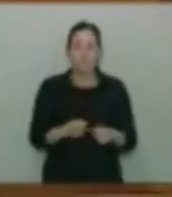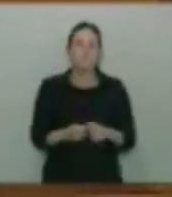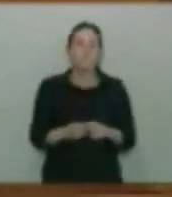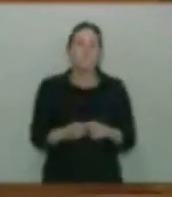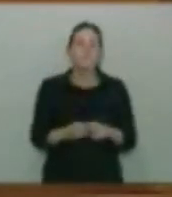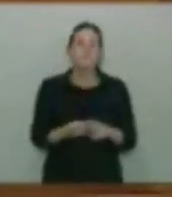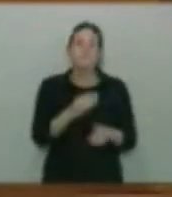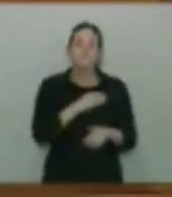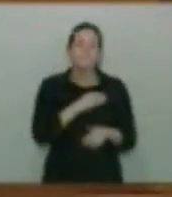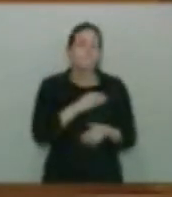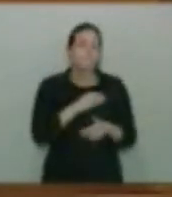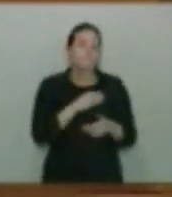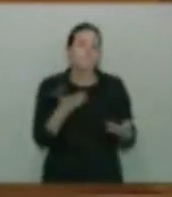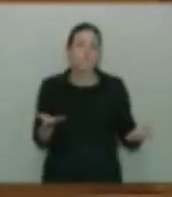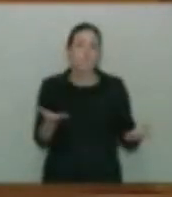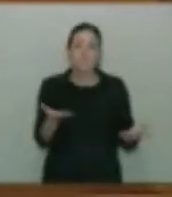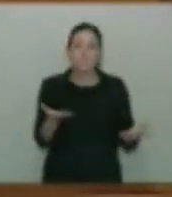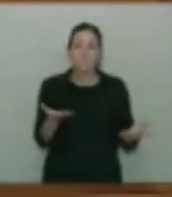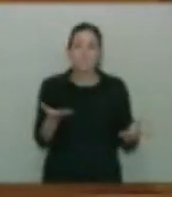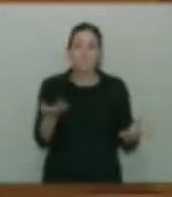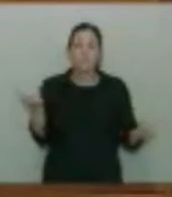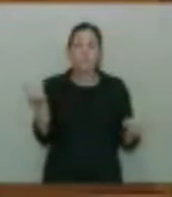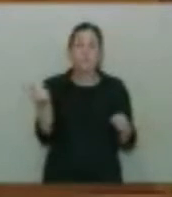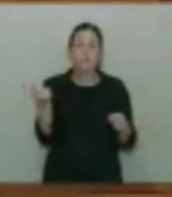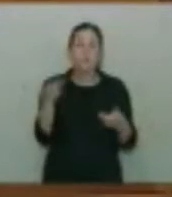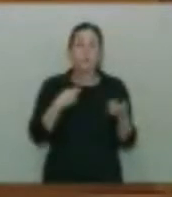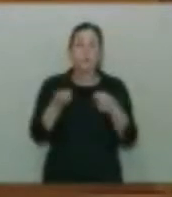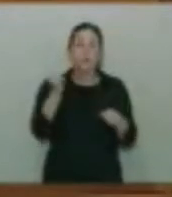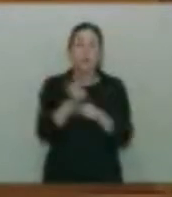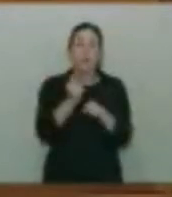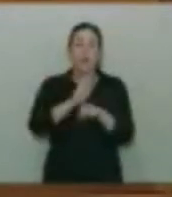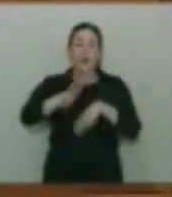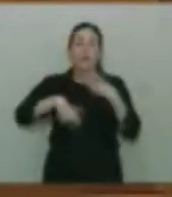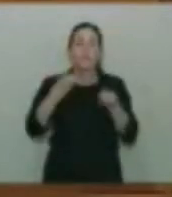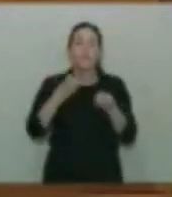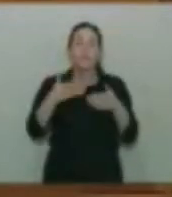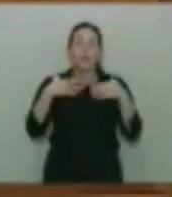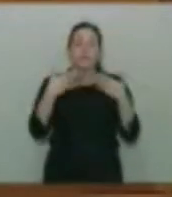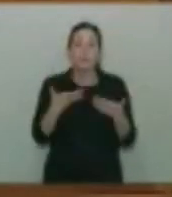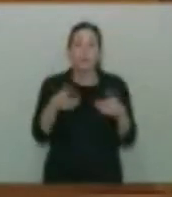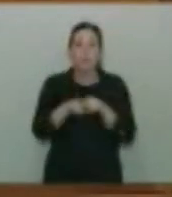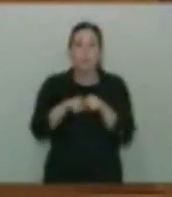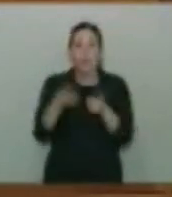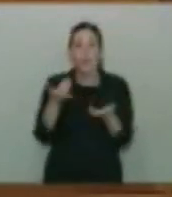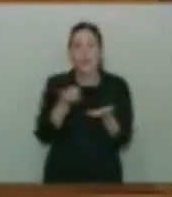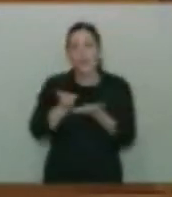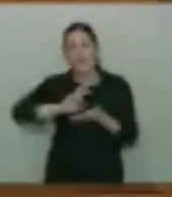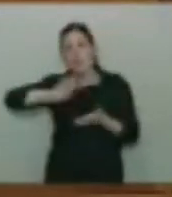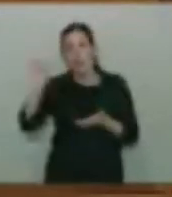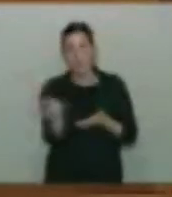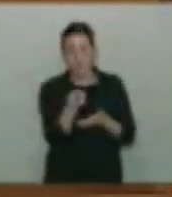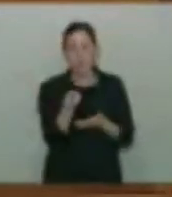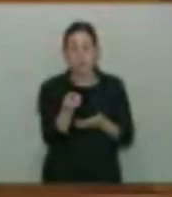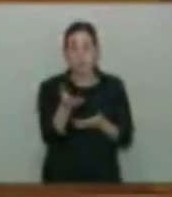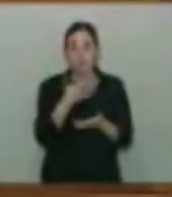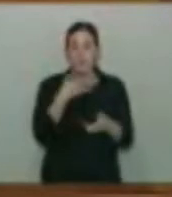Es una lástima, por cierto, que la actual reforma del mercado laboral no haya ido en esa línea, sino que más bien todo lo contrario. Y esto es achacable